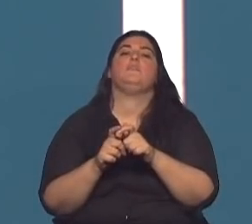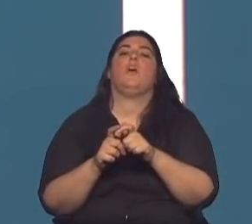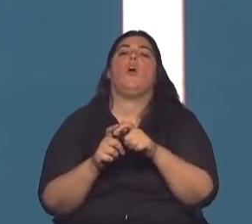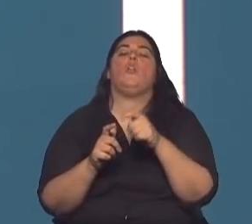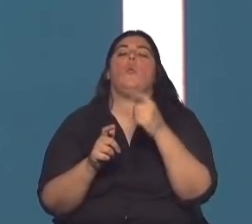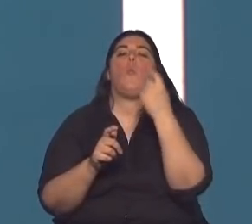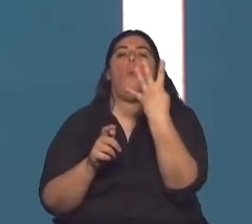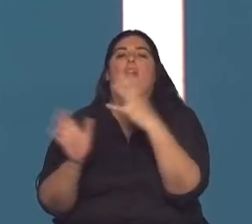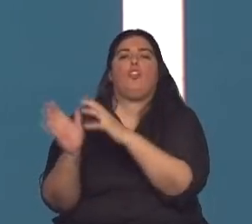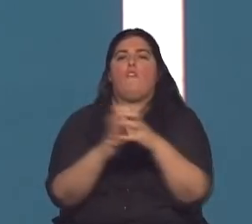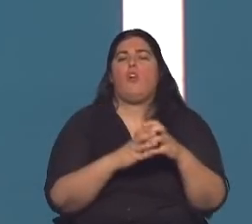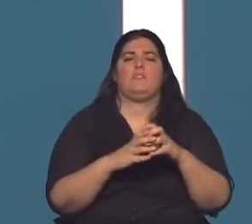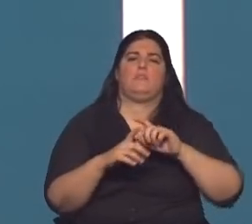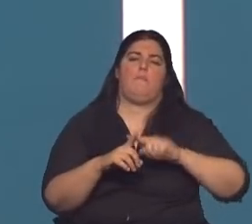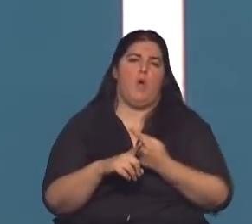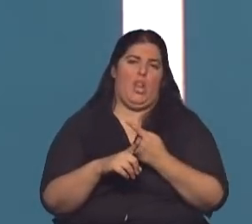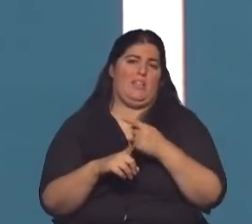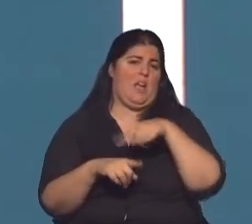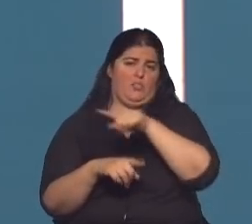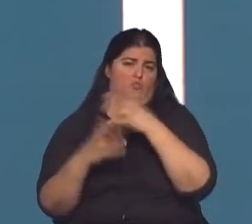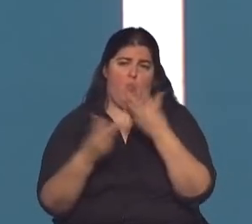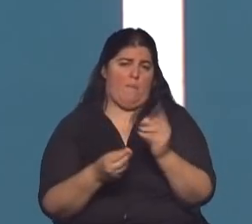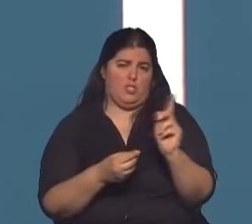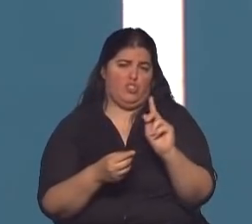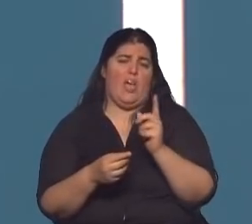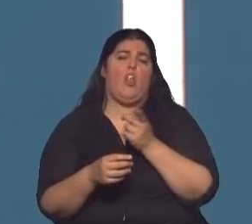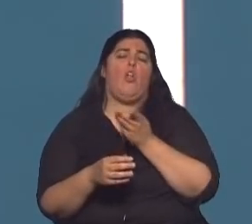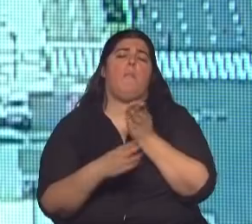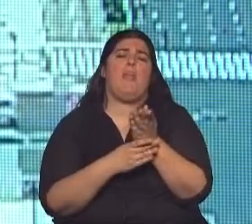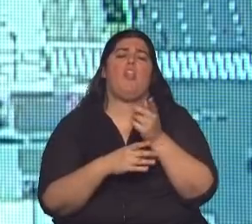apoyaron el pedido de vacancia, ¿no? Y ahora cambia.